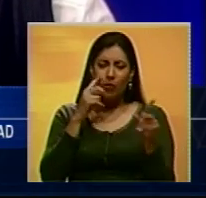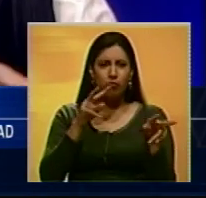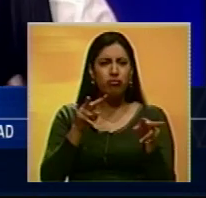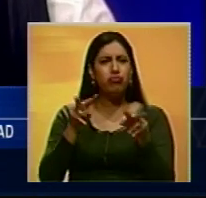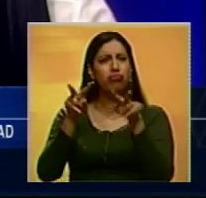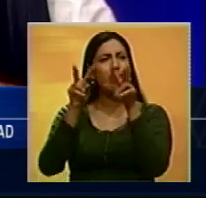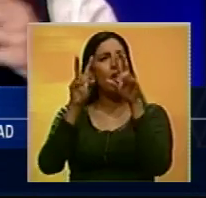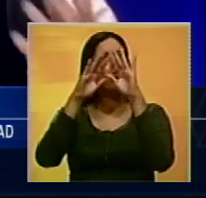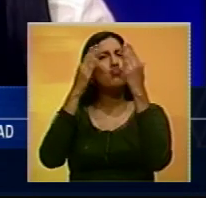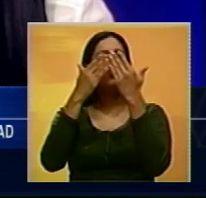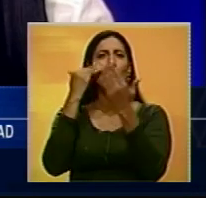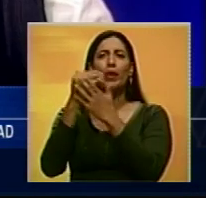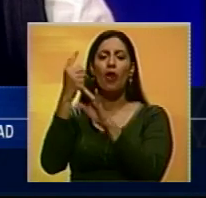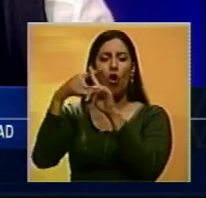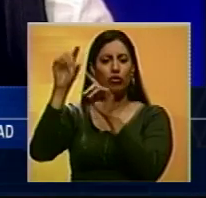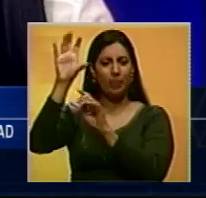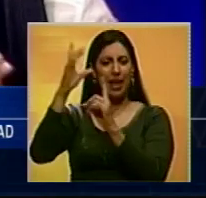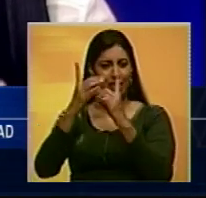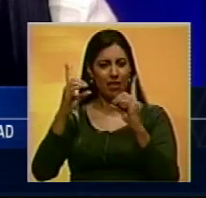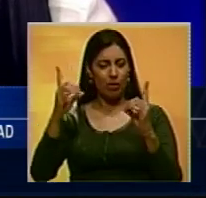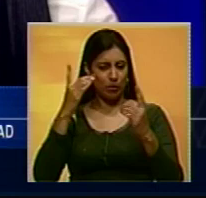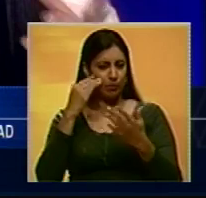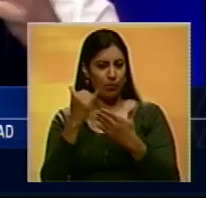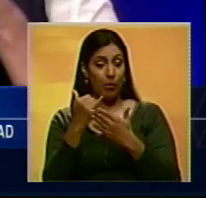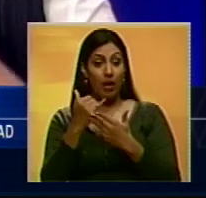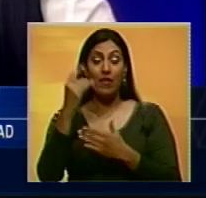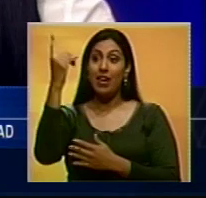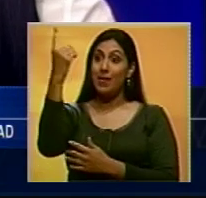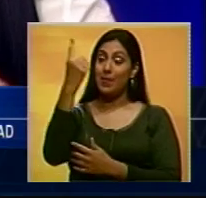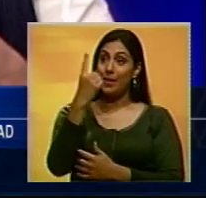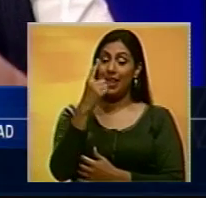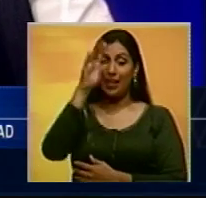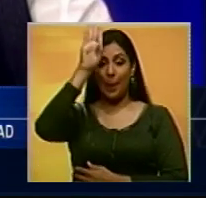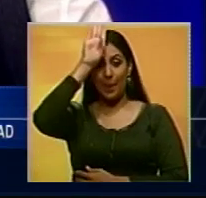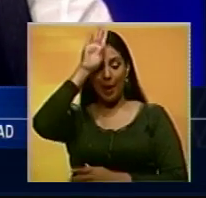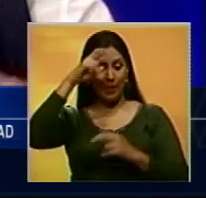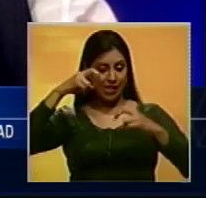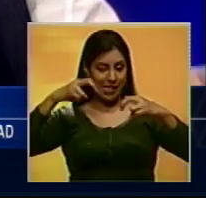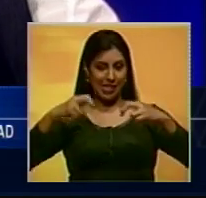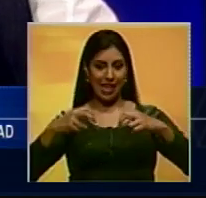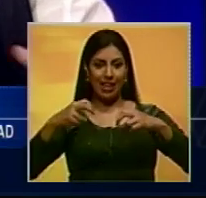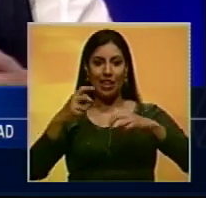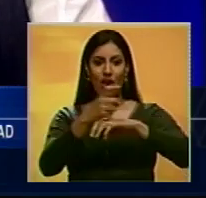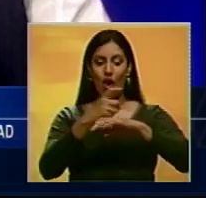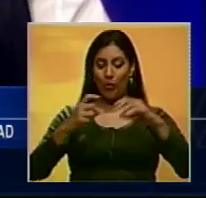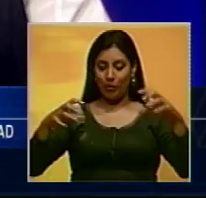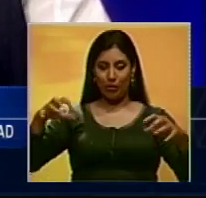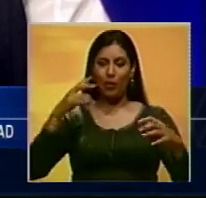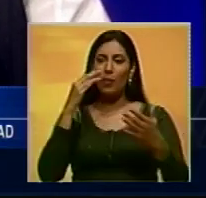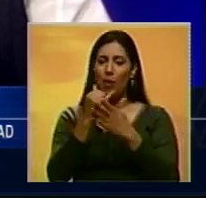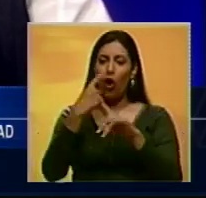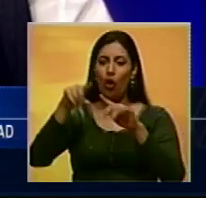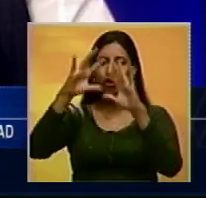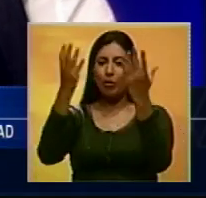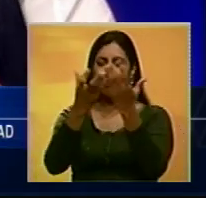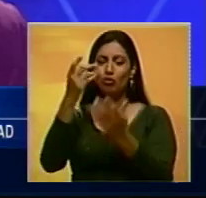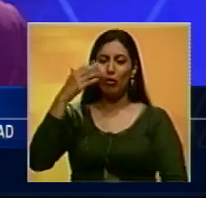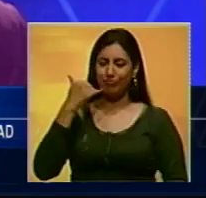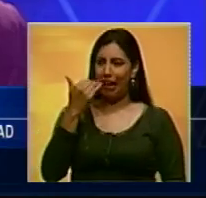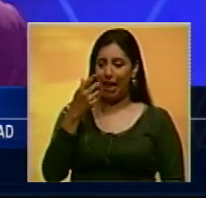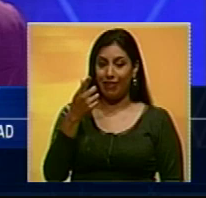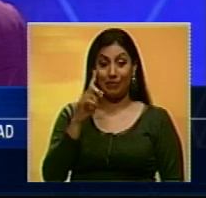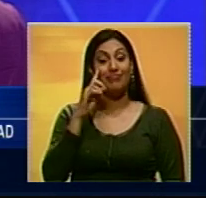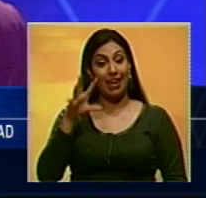país democrático del mundo que tenga que venir el Vaticano a sentar en la misma mesa al gobierno y a la oposición. Esto no es más